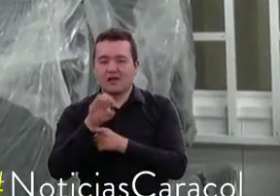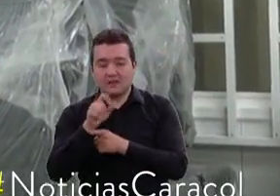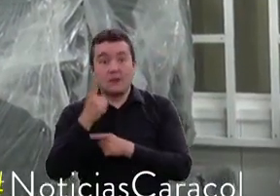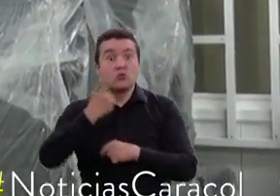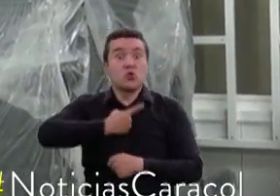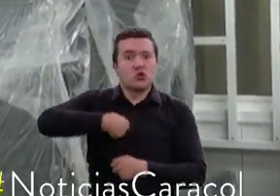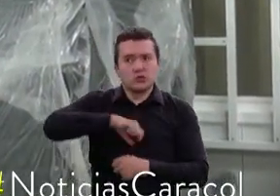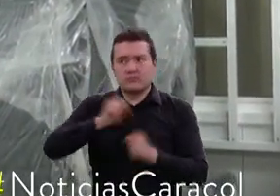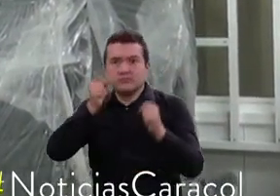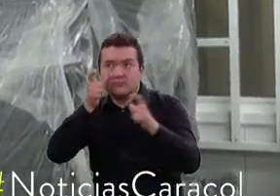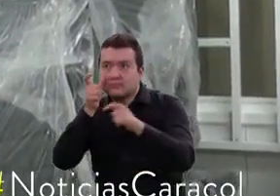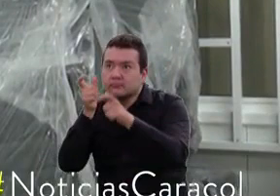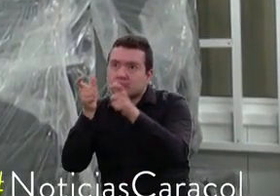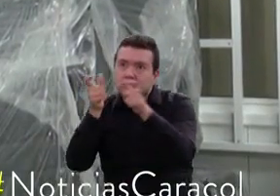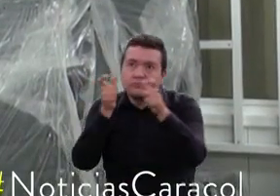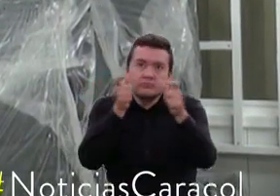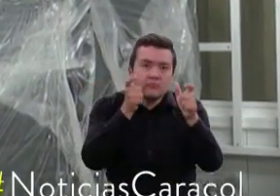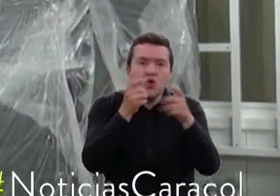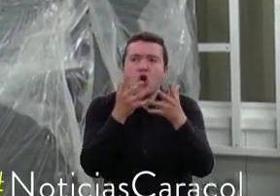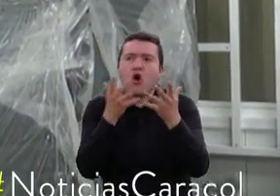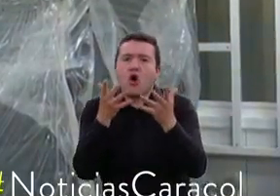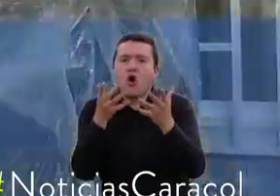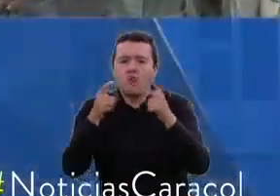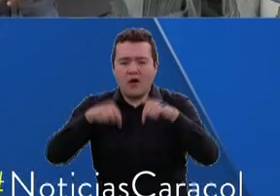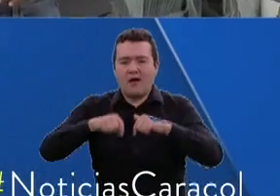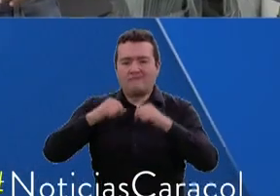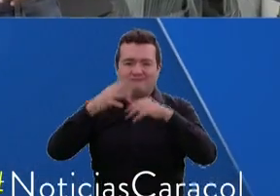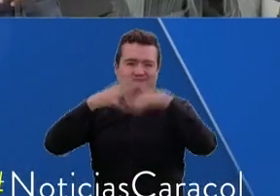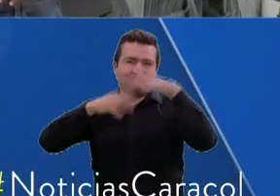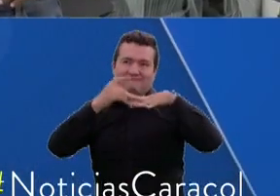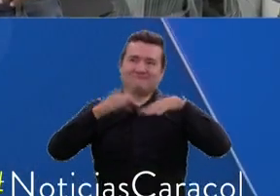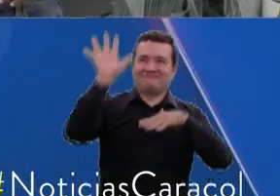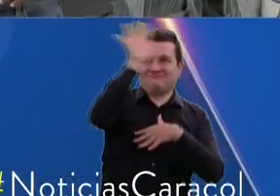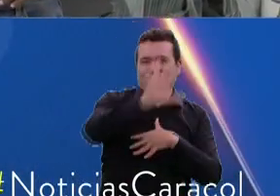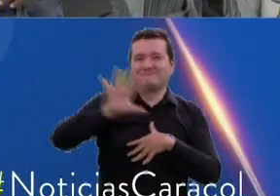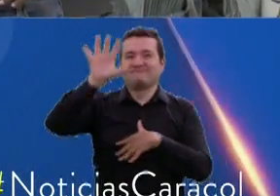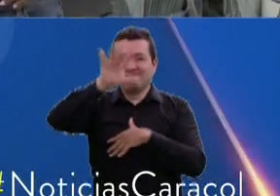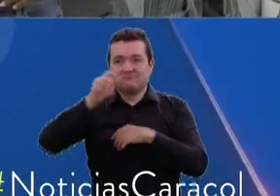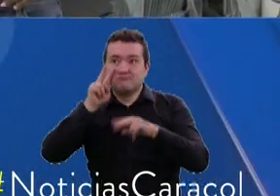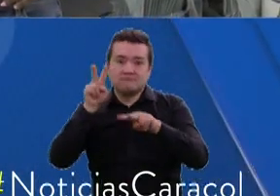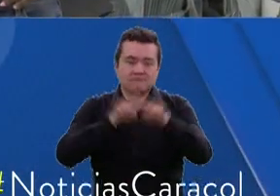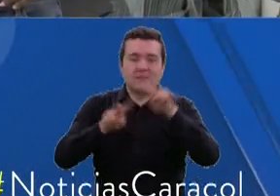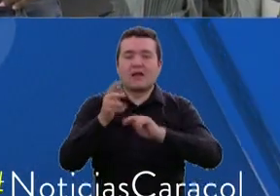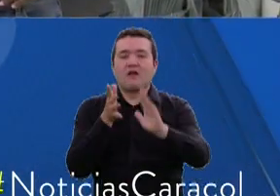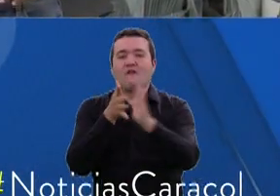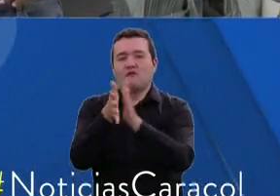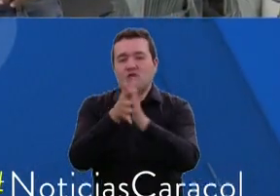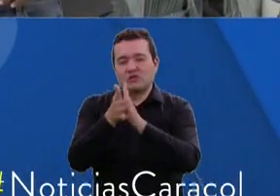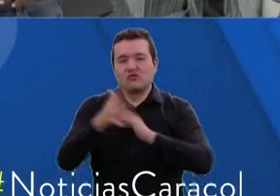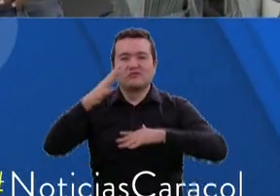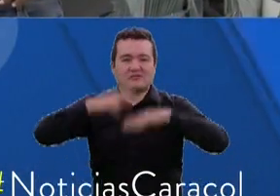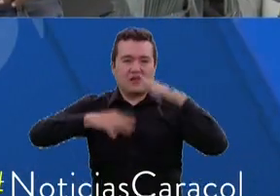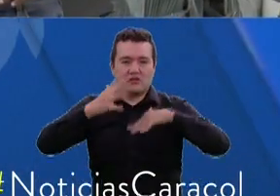Iota por nuestro archipiélago. Es la información en la isla de San Andrés. Vilma Jay, Noticias Caracol.